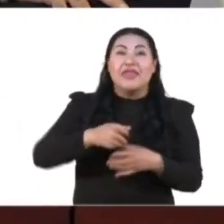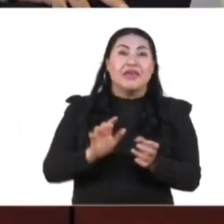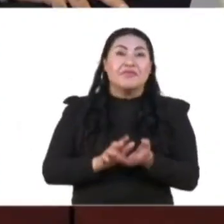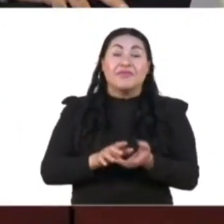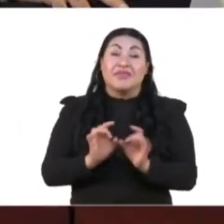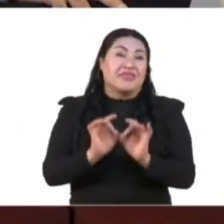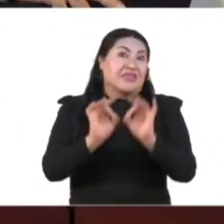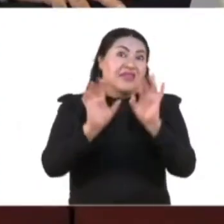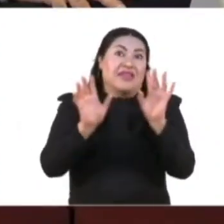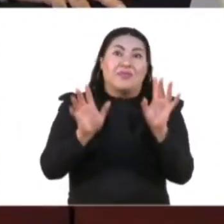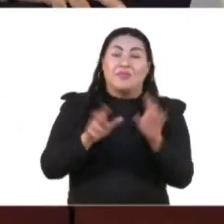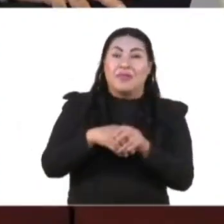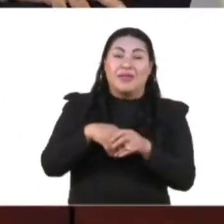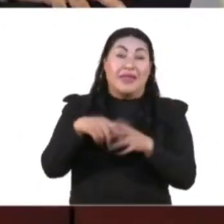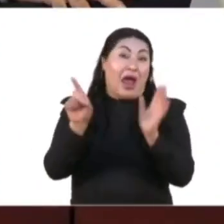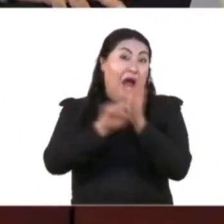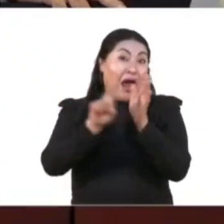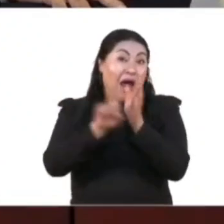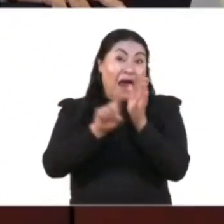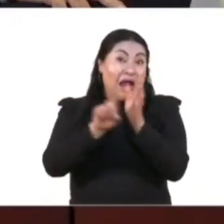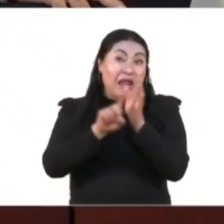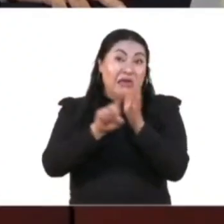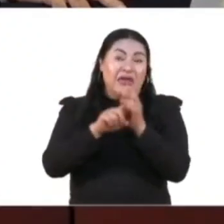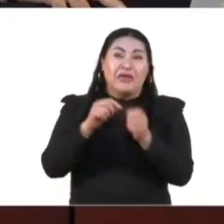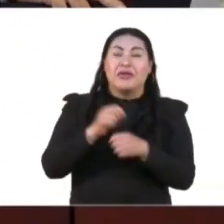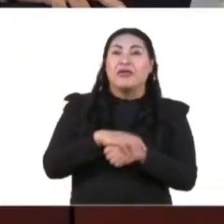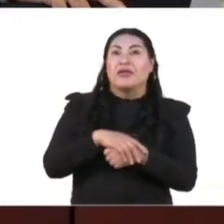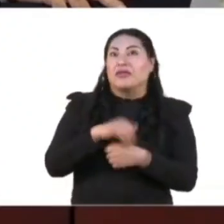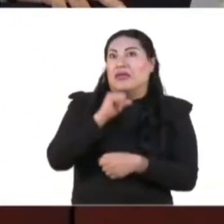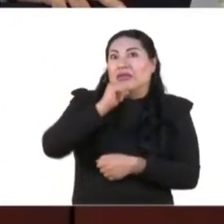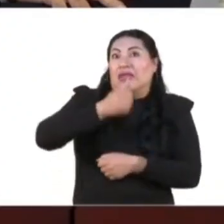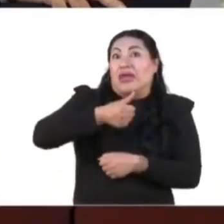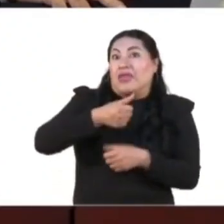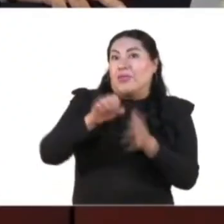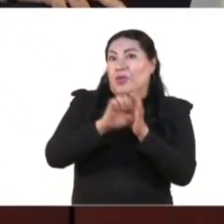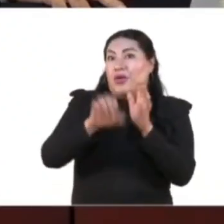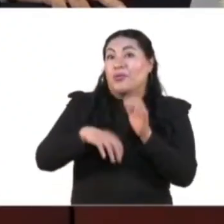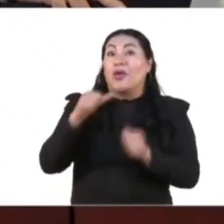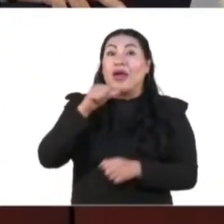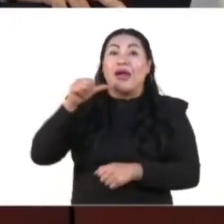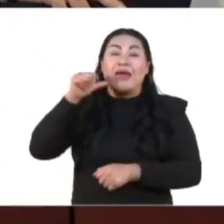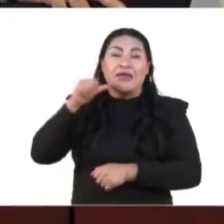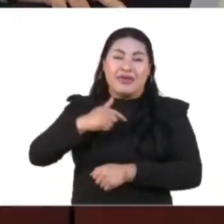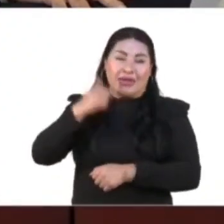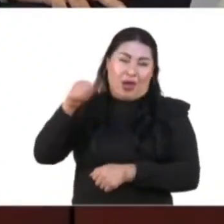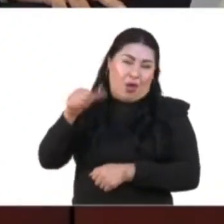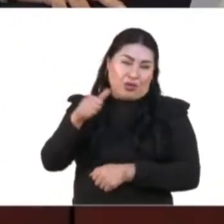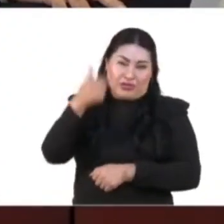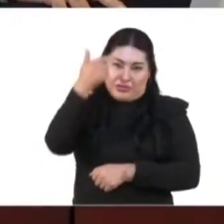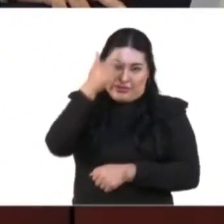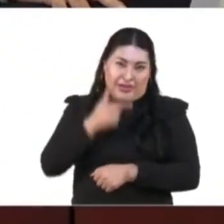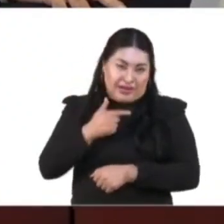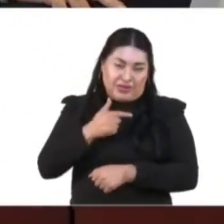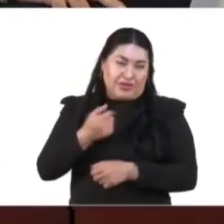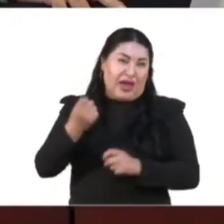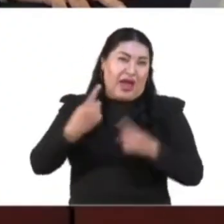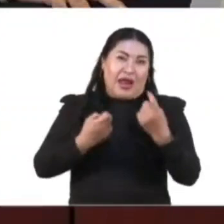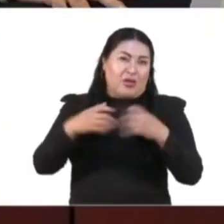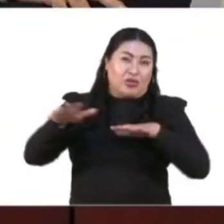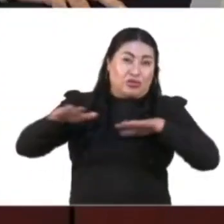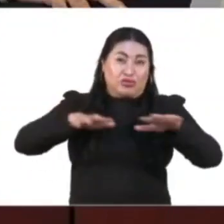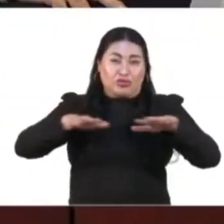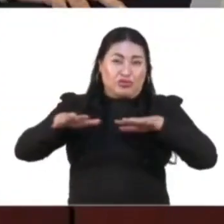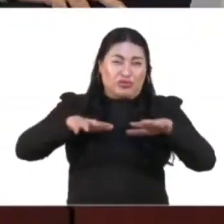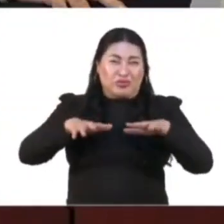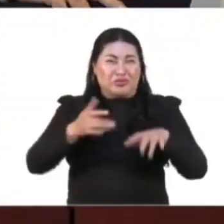que detonan el alertamiento sísmico, y cosas como las que pasaron anoche, a las 11 de la noche, un poquito antes, sismos que terminan teniendo